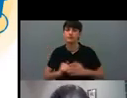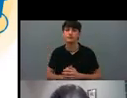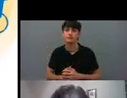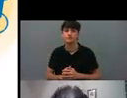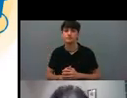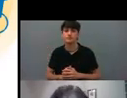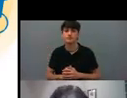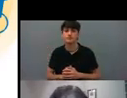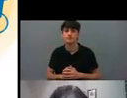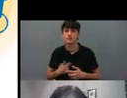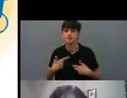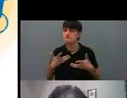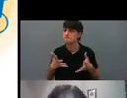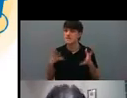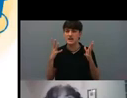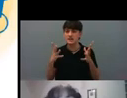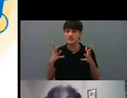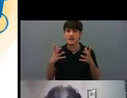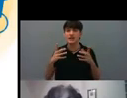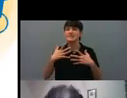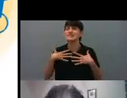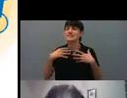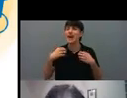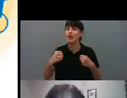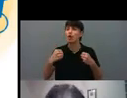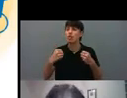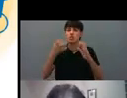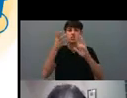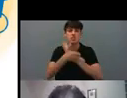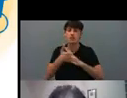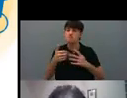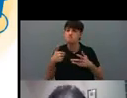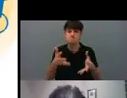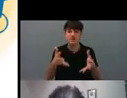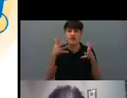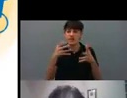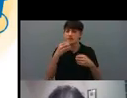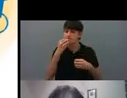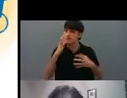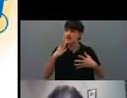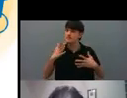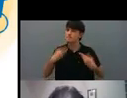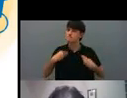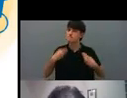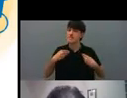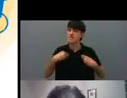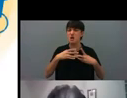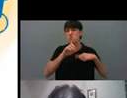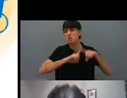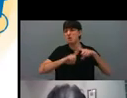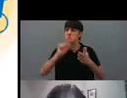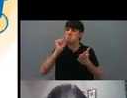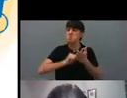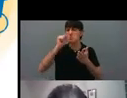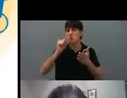Me encanta esta definición de salud como un bienestar con la vida por encima de problemas puntuales de salud que